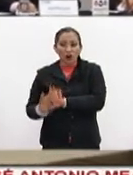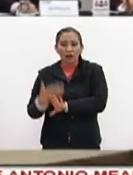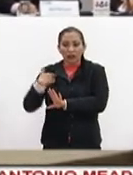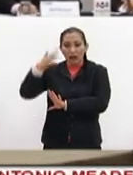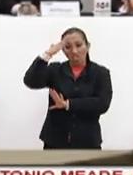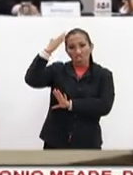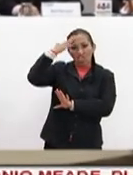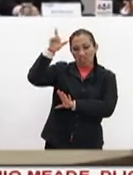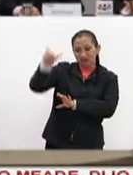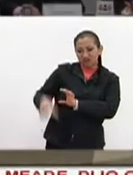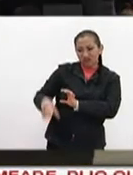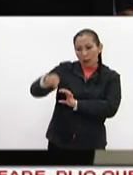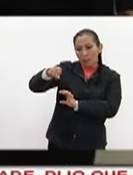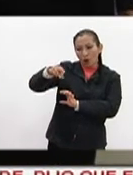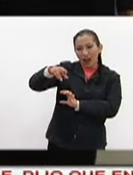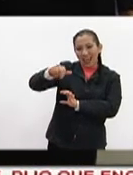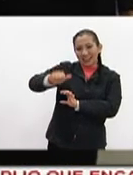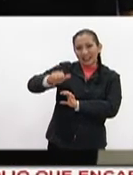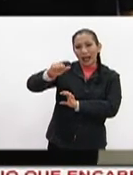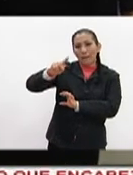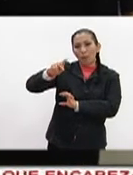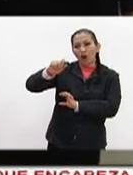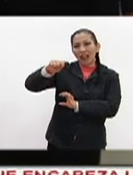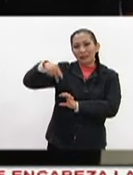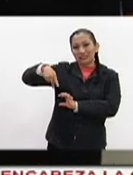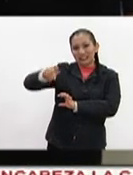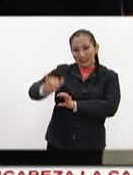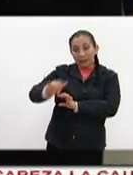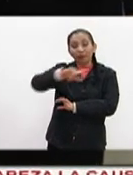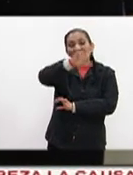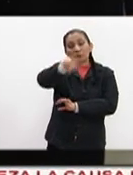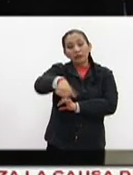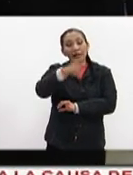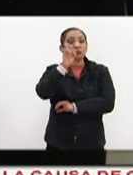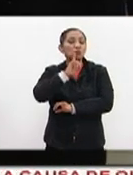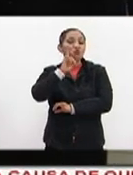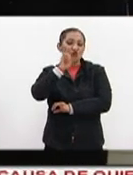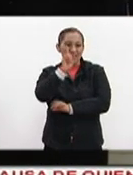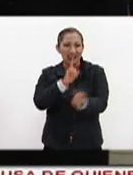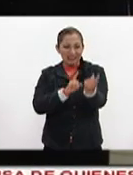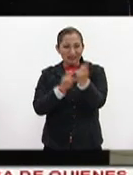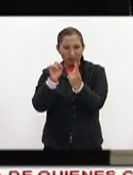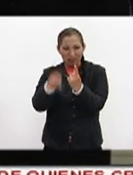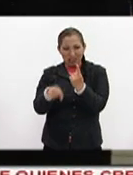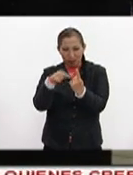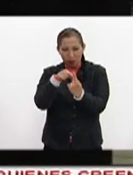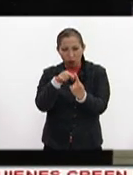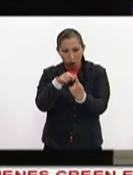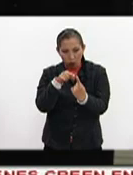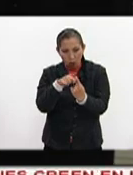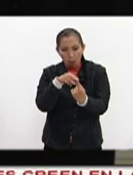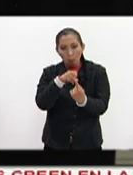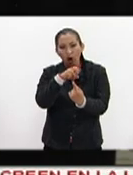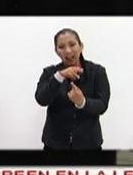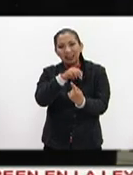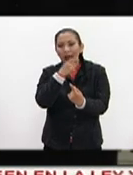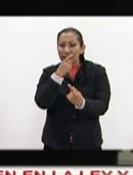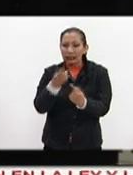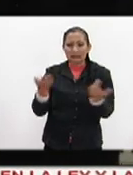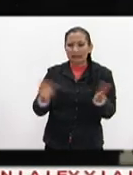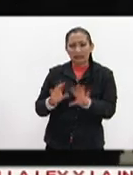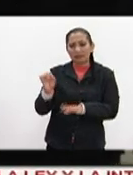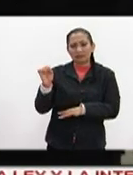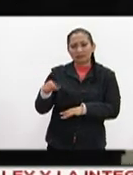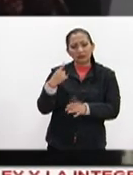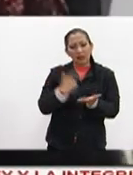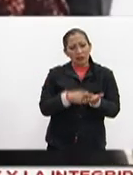dirigente nacional de Morena, Jade Polemski. Posteriormente, la dirigente nacional Morena dijo que dentro